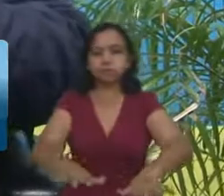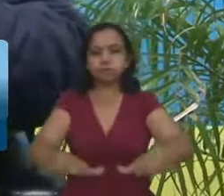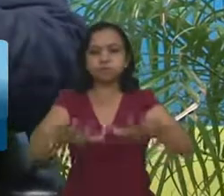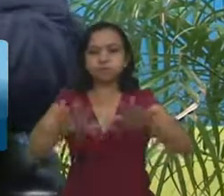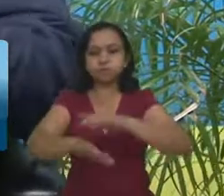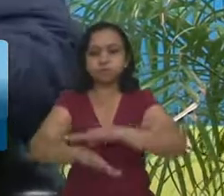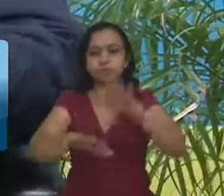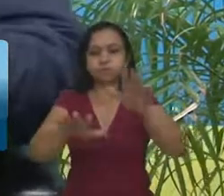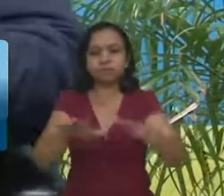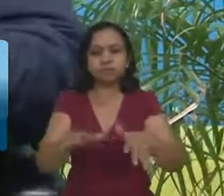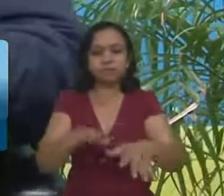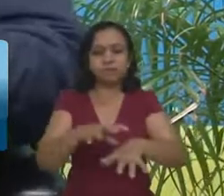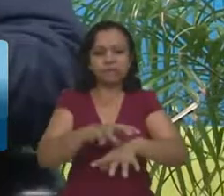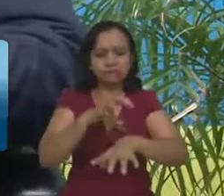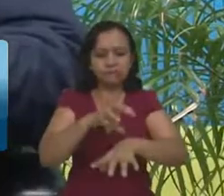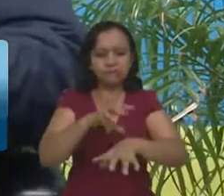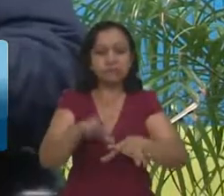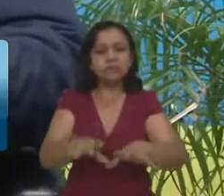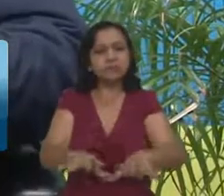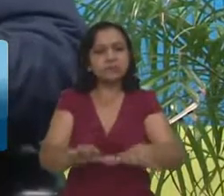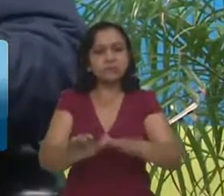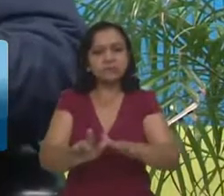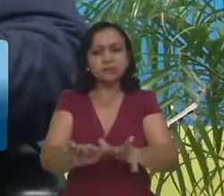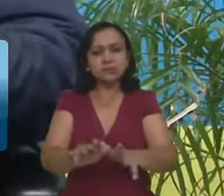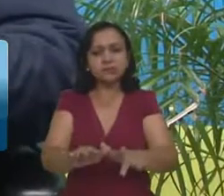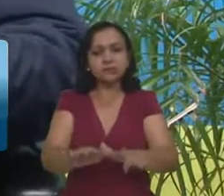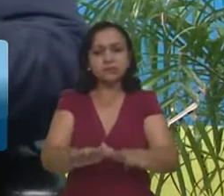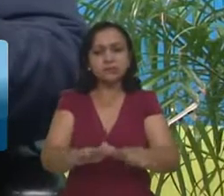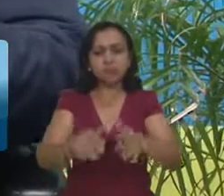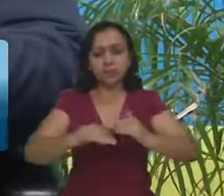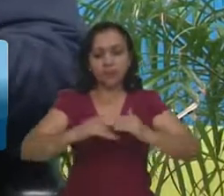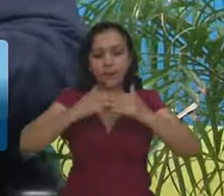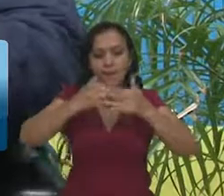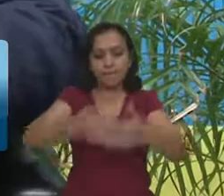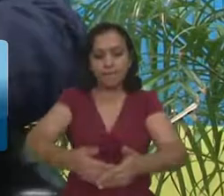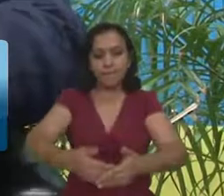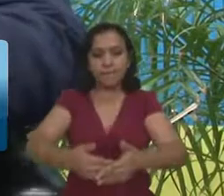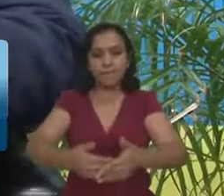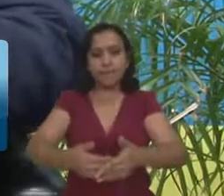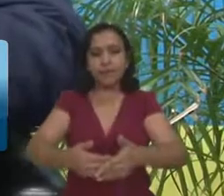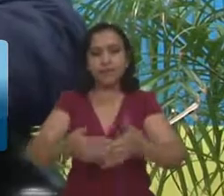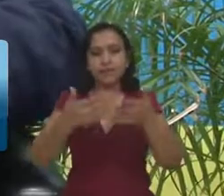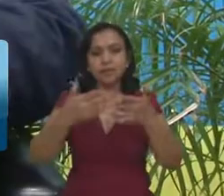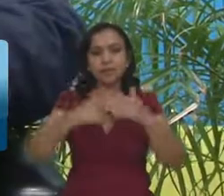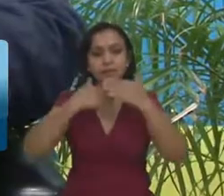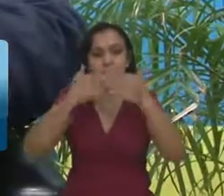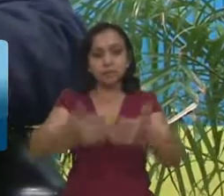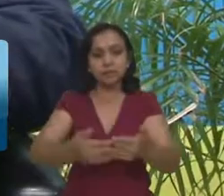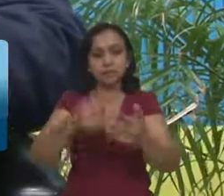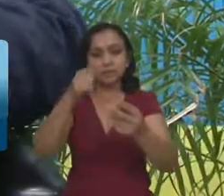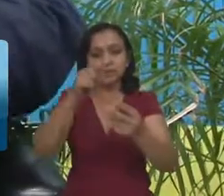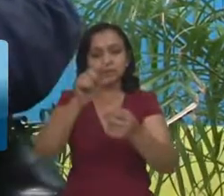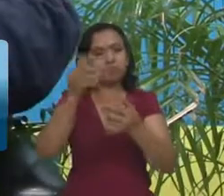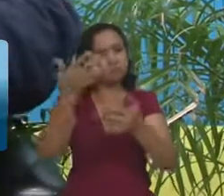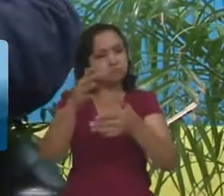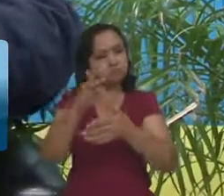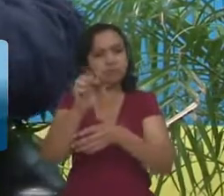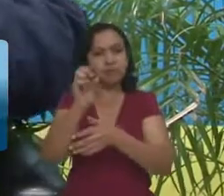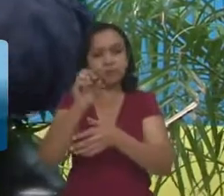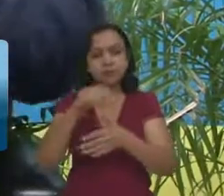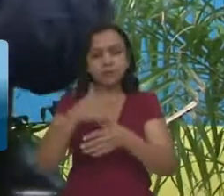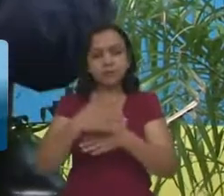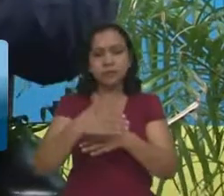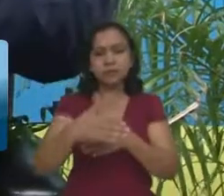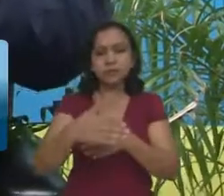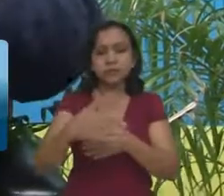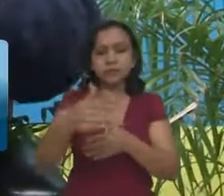aquellos calambres que siente la mujer al estar en la gravidez, incluso ya en el tercer trimestre, ya a punto de parir,